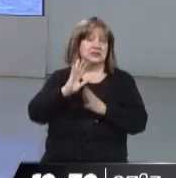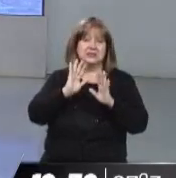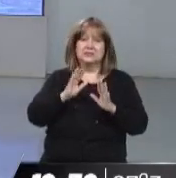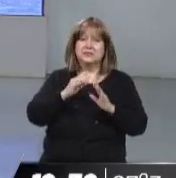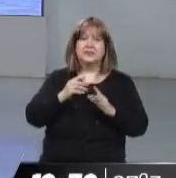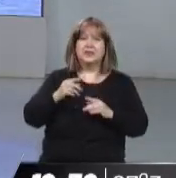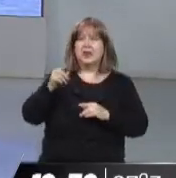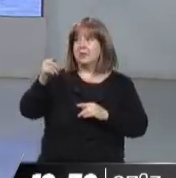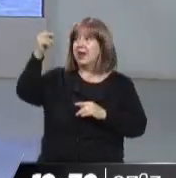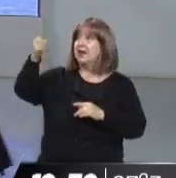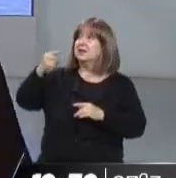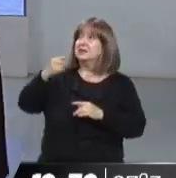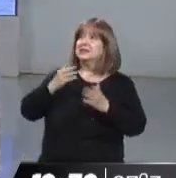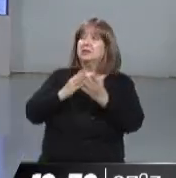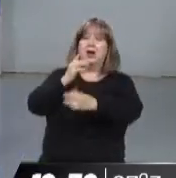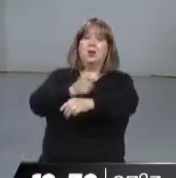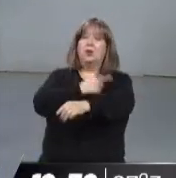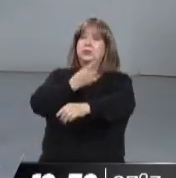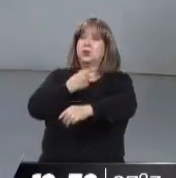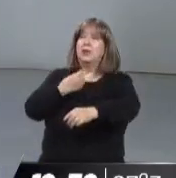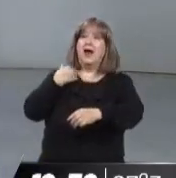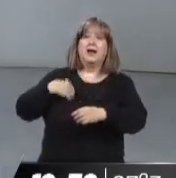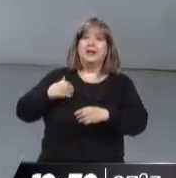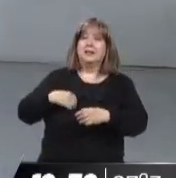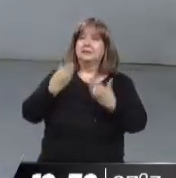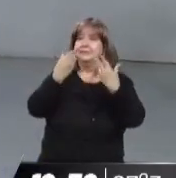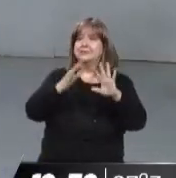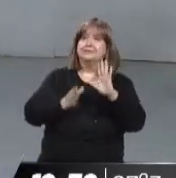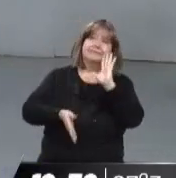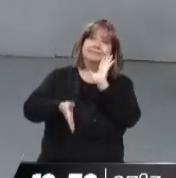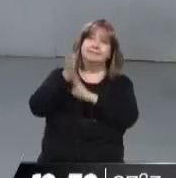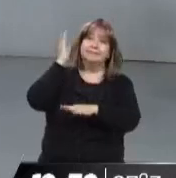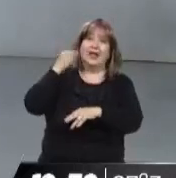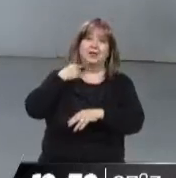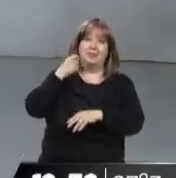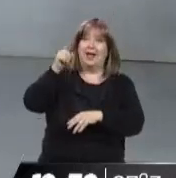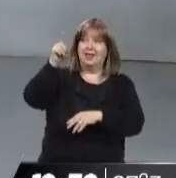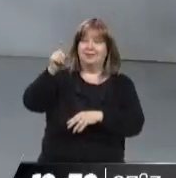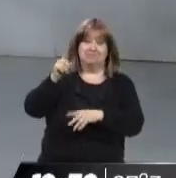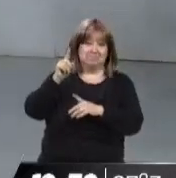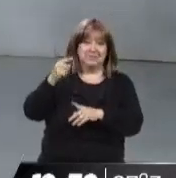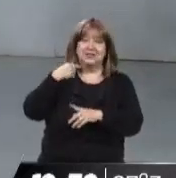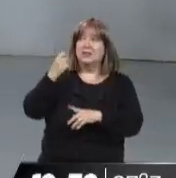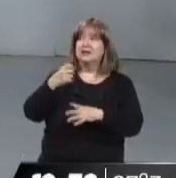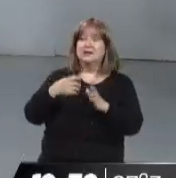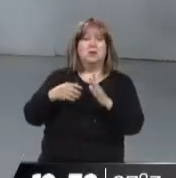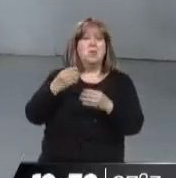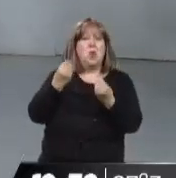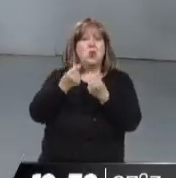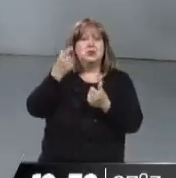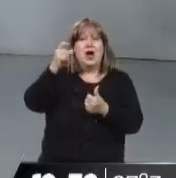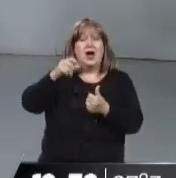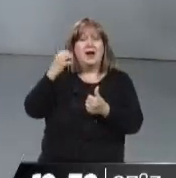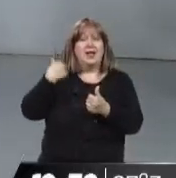tenemos datos también para compartir con ustedes, que son datos arrojados del Instituto de Estadística Español, que habla de cuántos